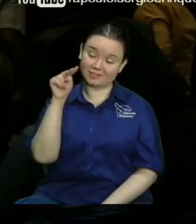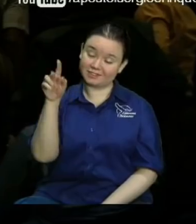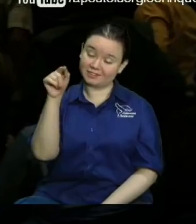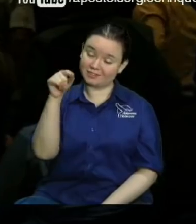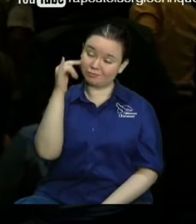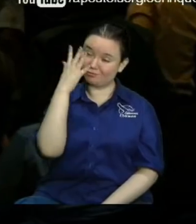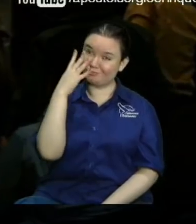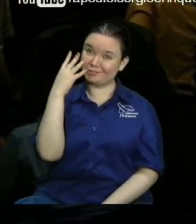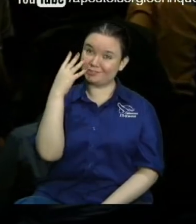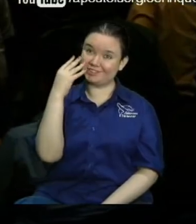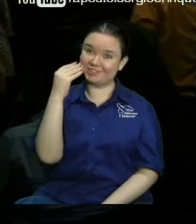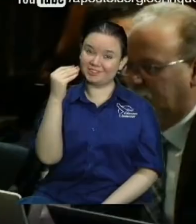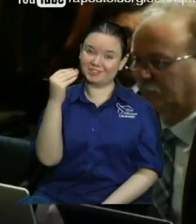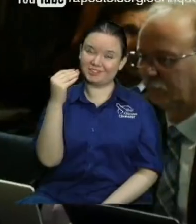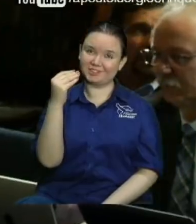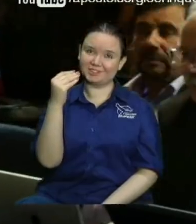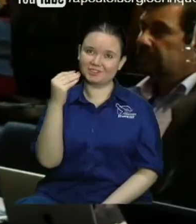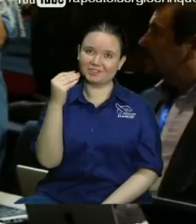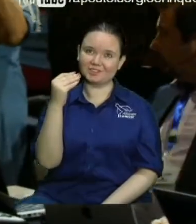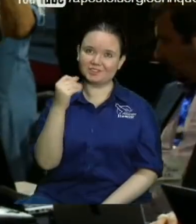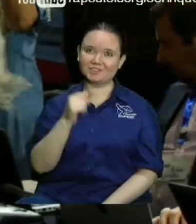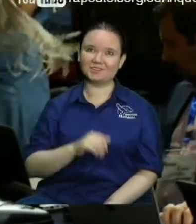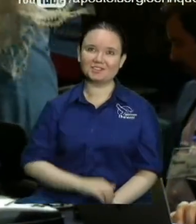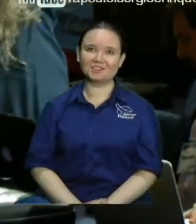Vamos. Qué belleza.